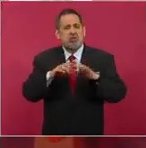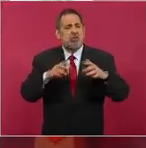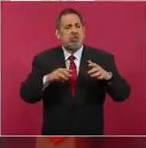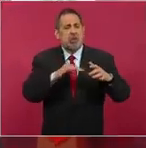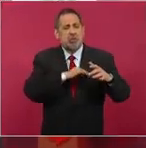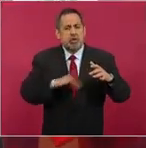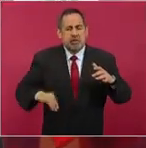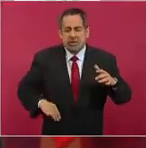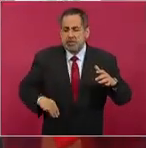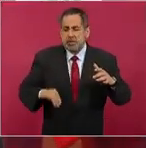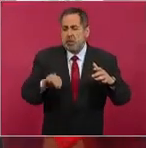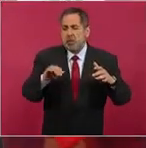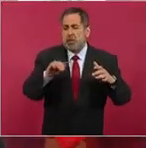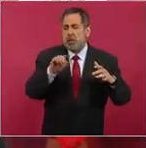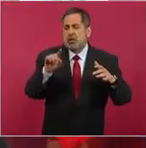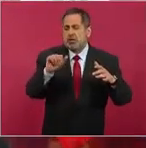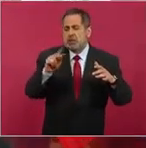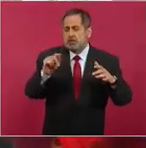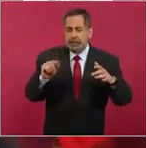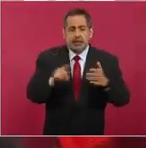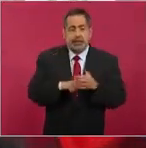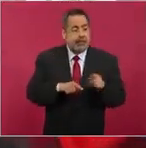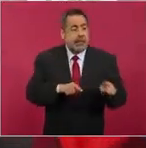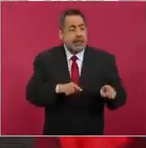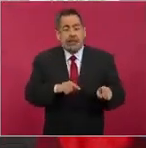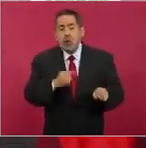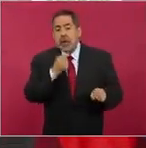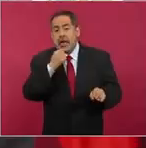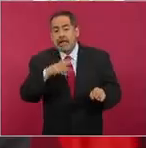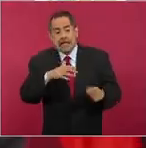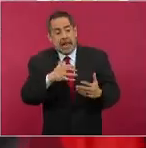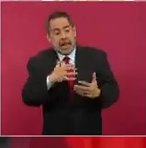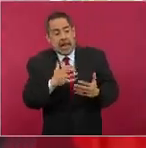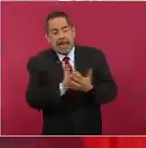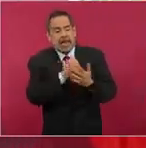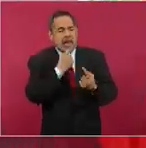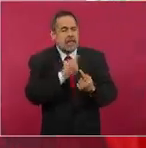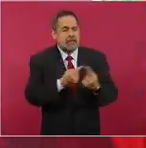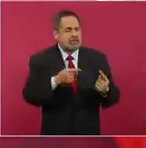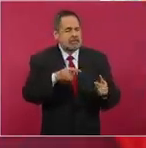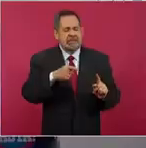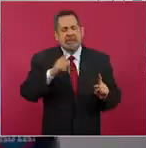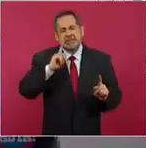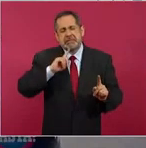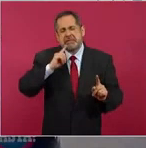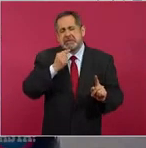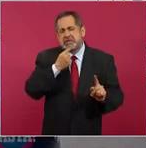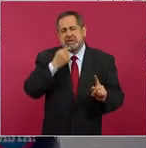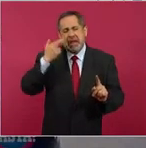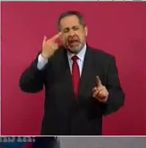municipio de Emiliano Zapata, ganó una niña como reina de